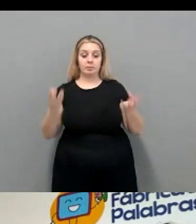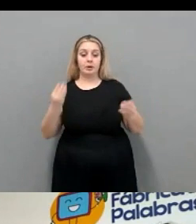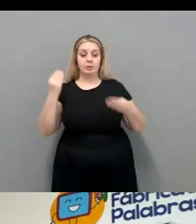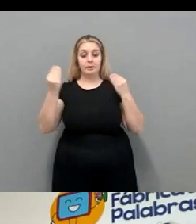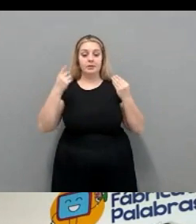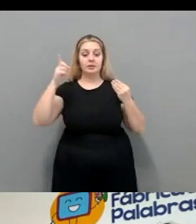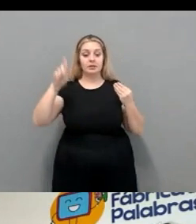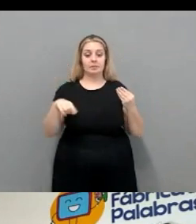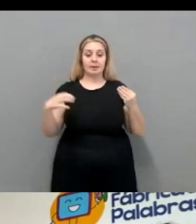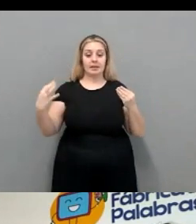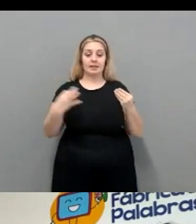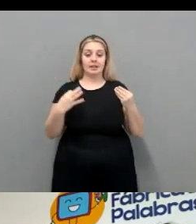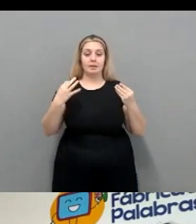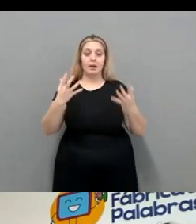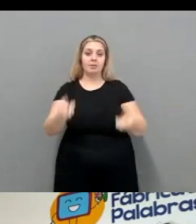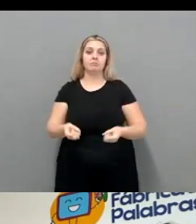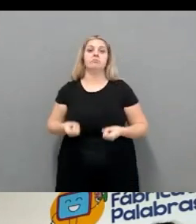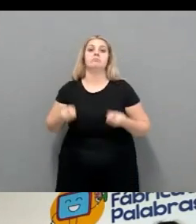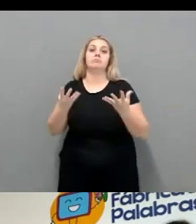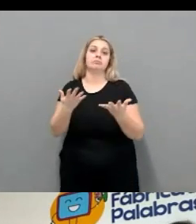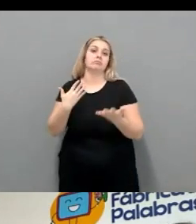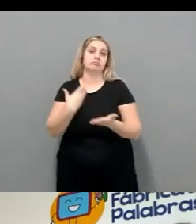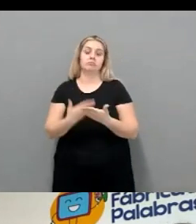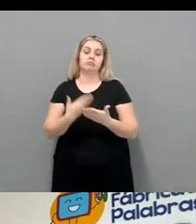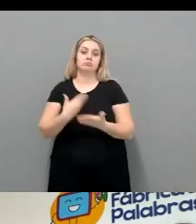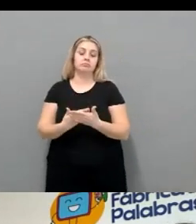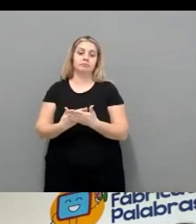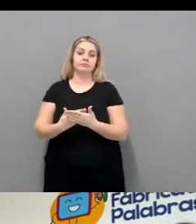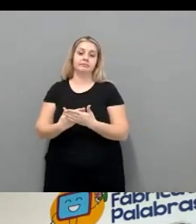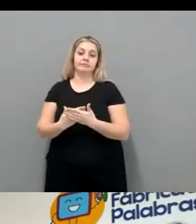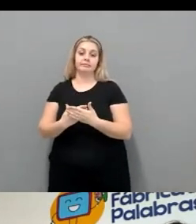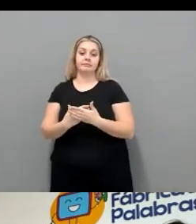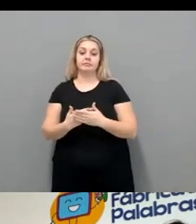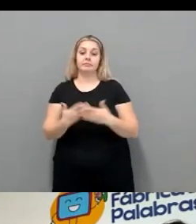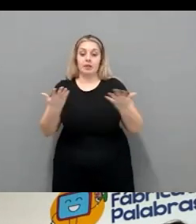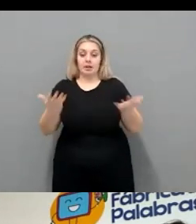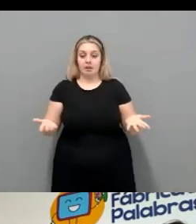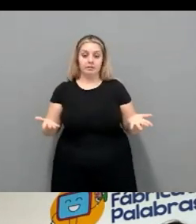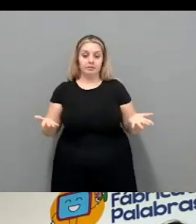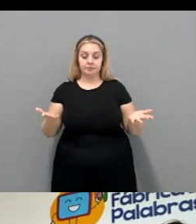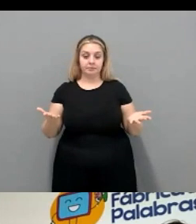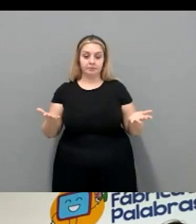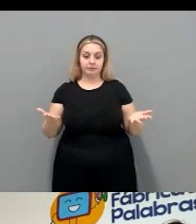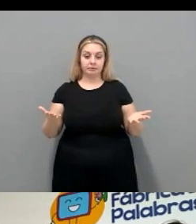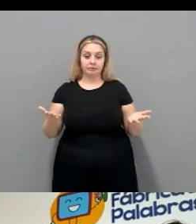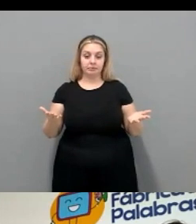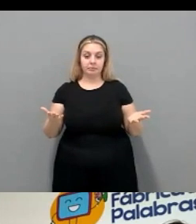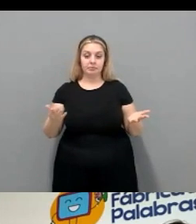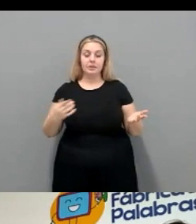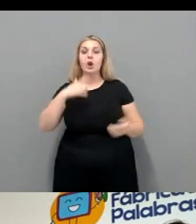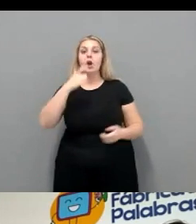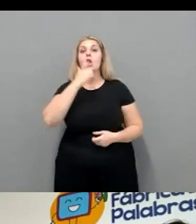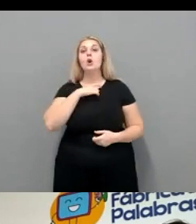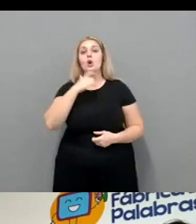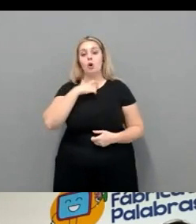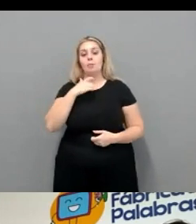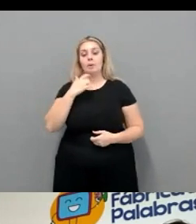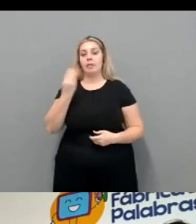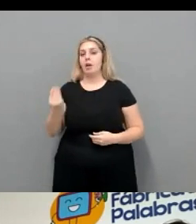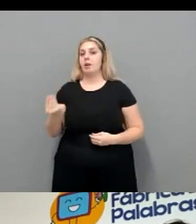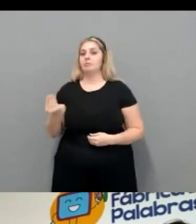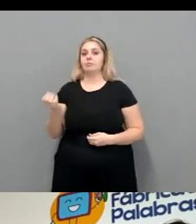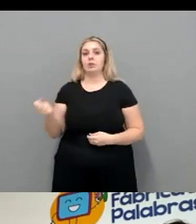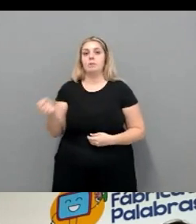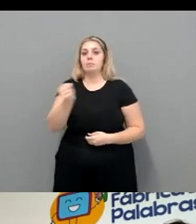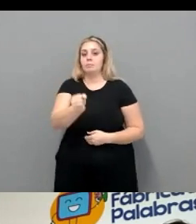tiene que poner de manifiesto de algún modo que claro, la logopedia ha de estar presente, ¿no? O